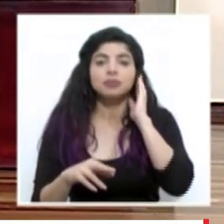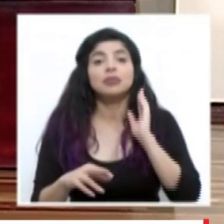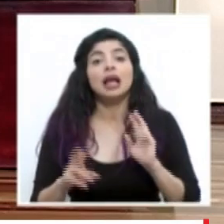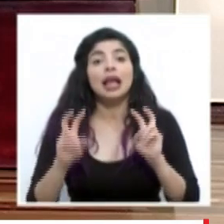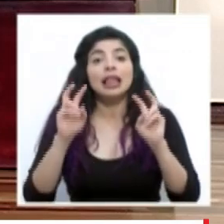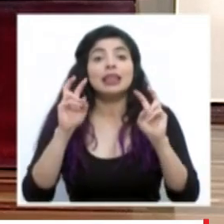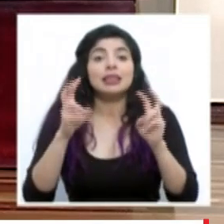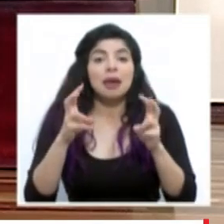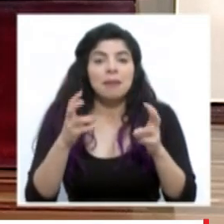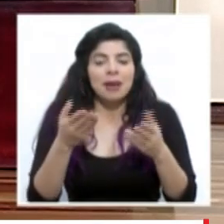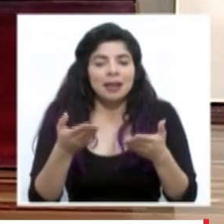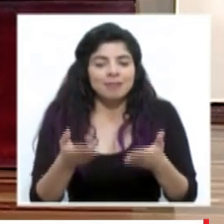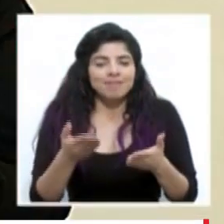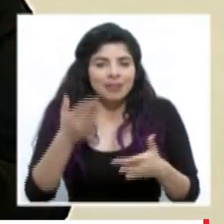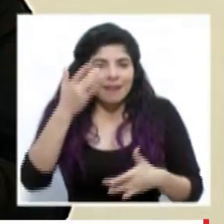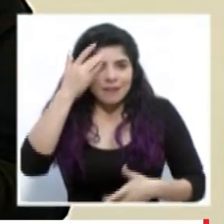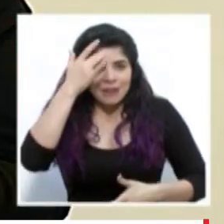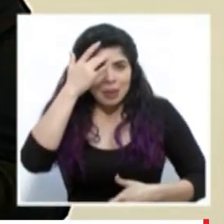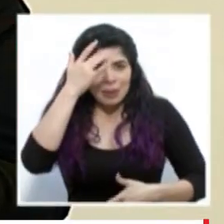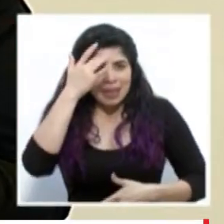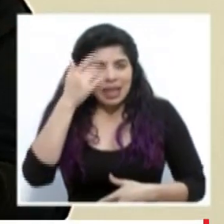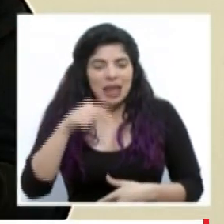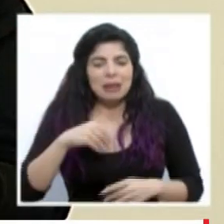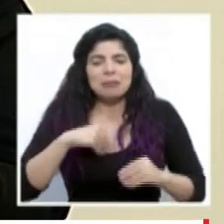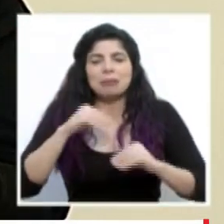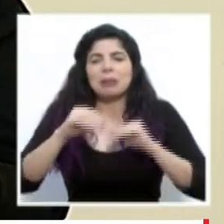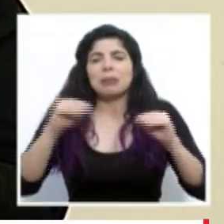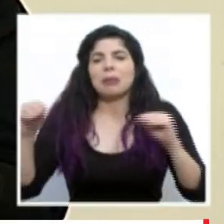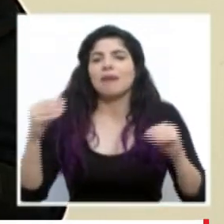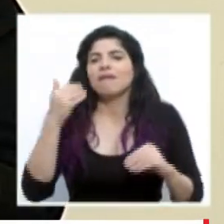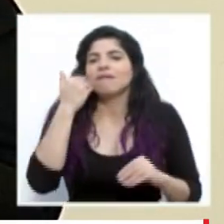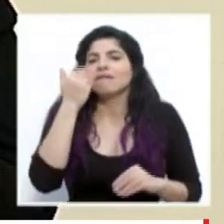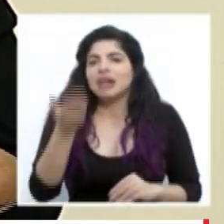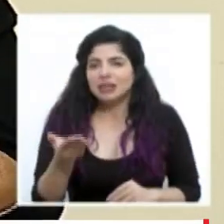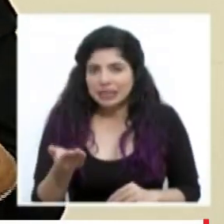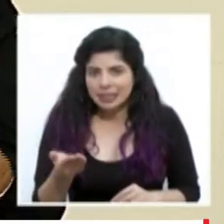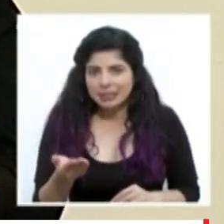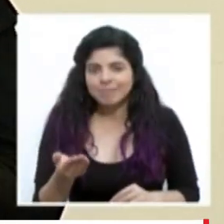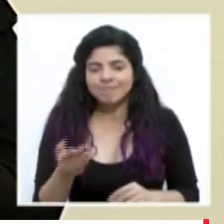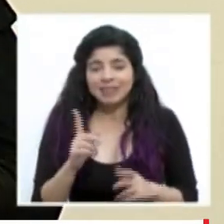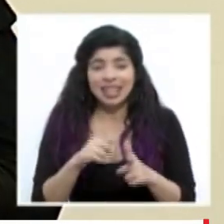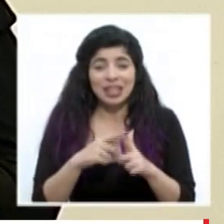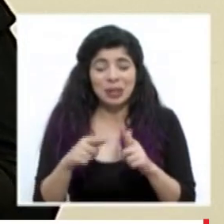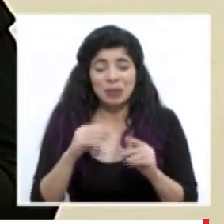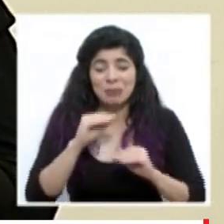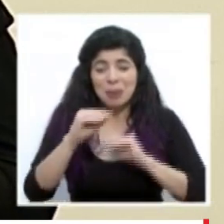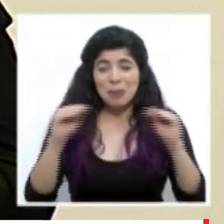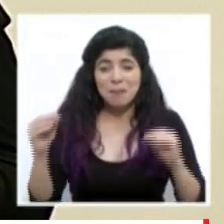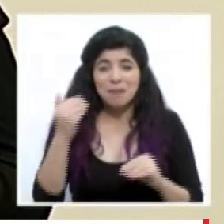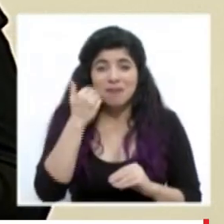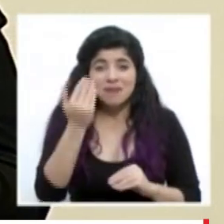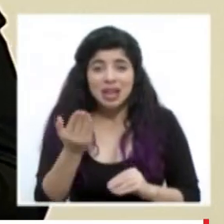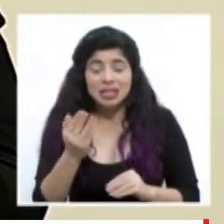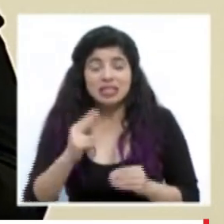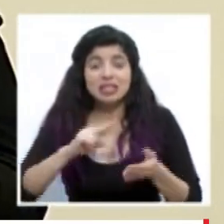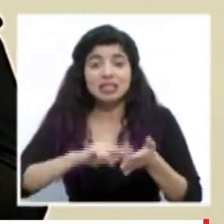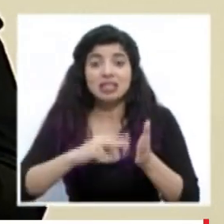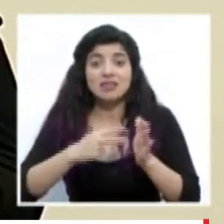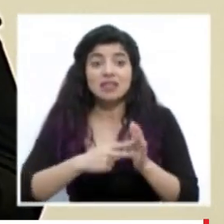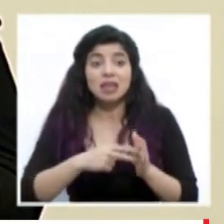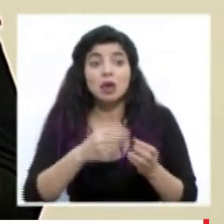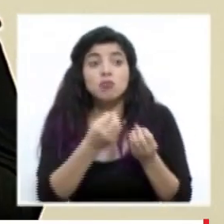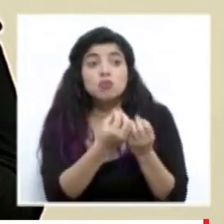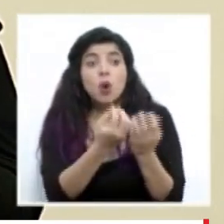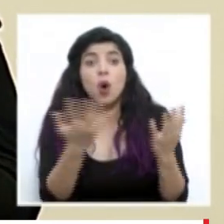asunto con esta enfermedad es que es muy contagiosa. Y entonces es tan contagiosa que la posibilidad de que se